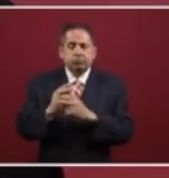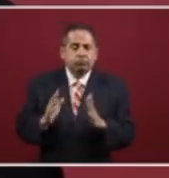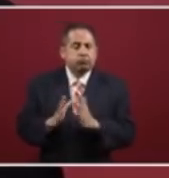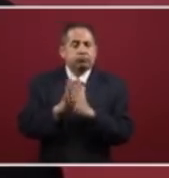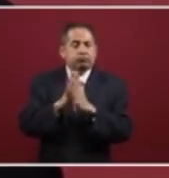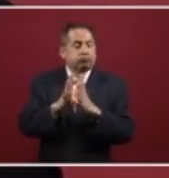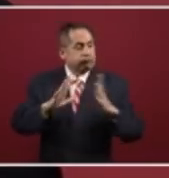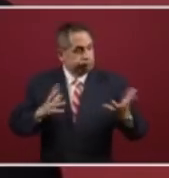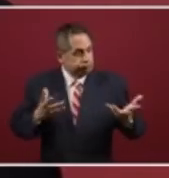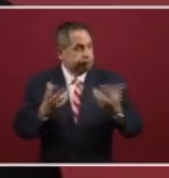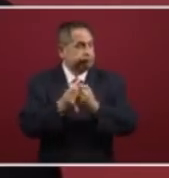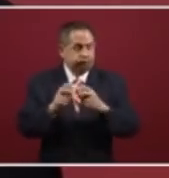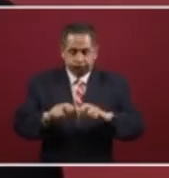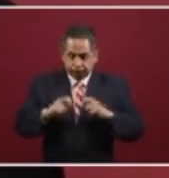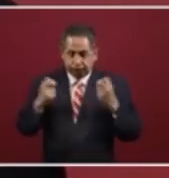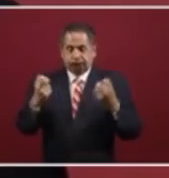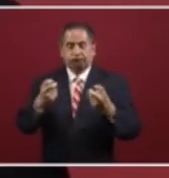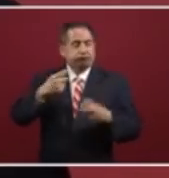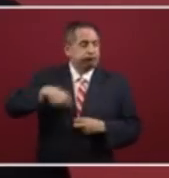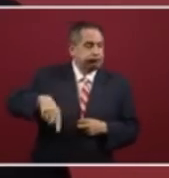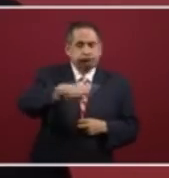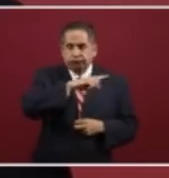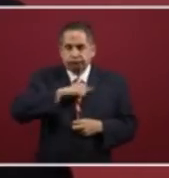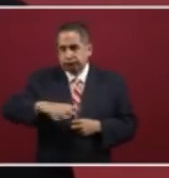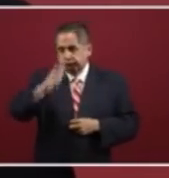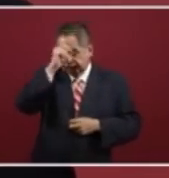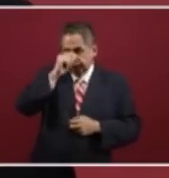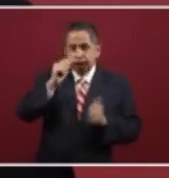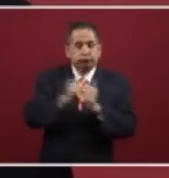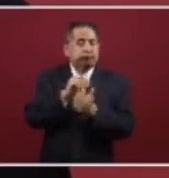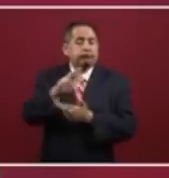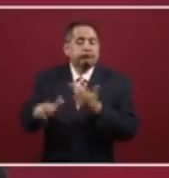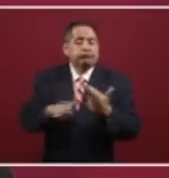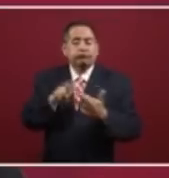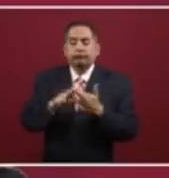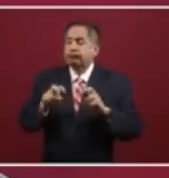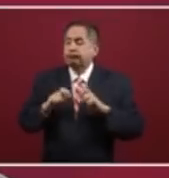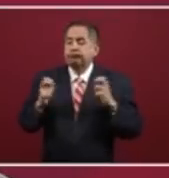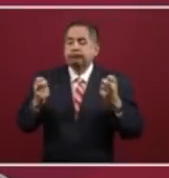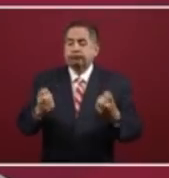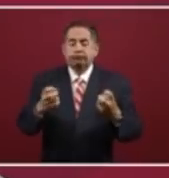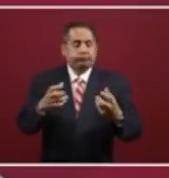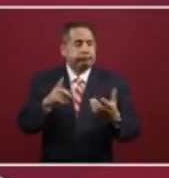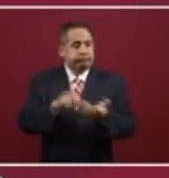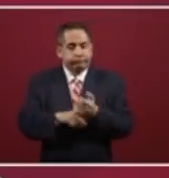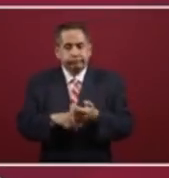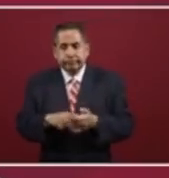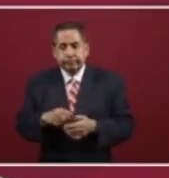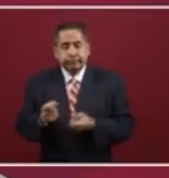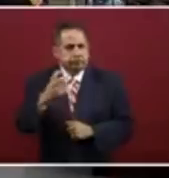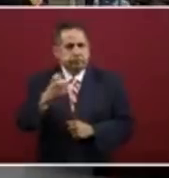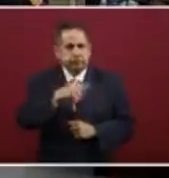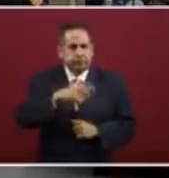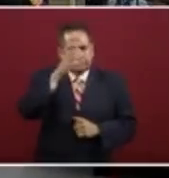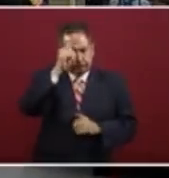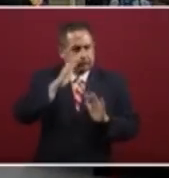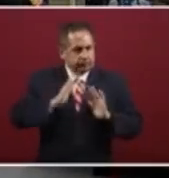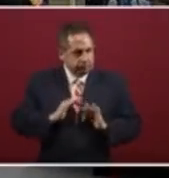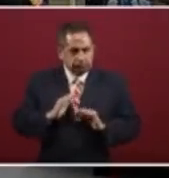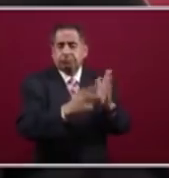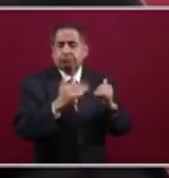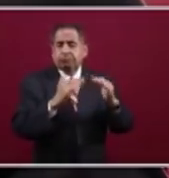participar en discusiones para un acuerdo que incluya el retorno de solicitantes de asilo bajo una perspectiva